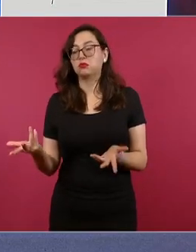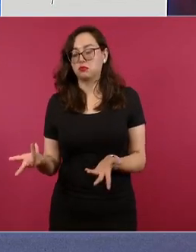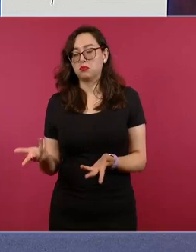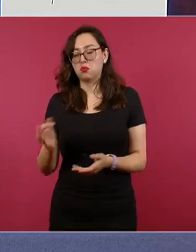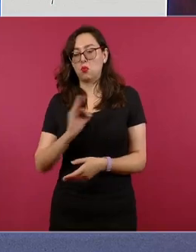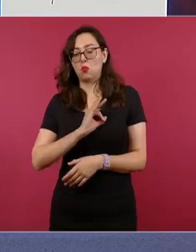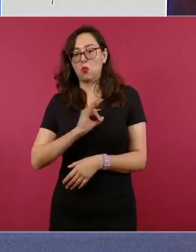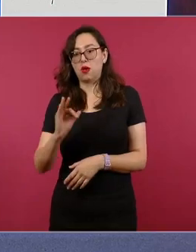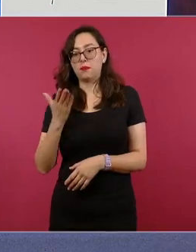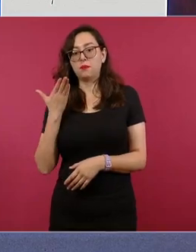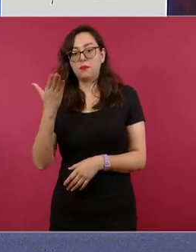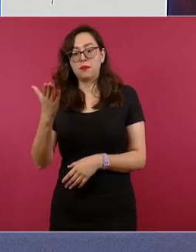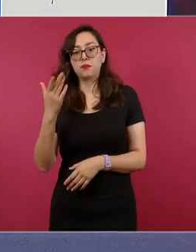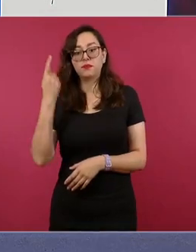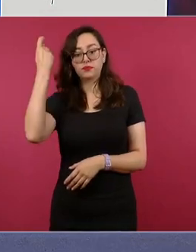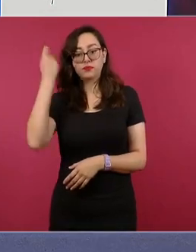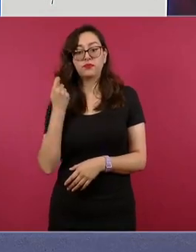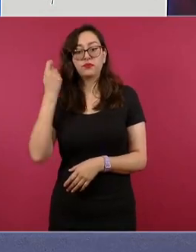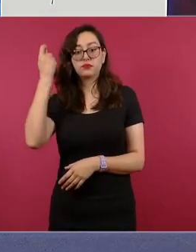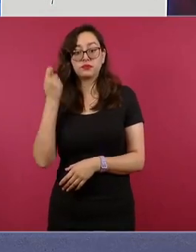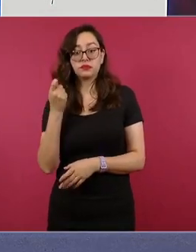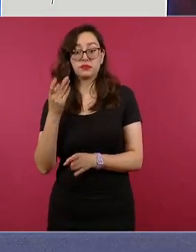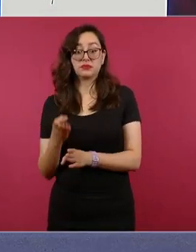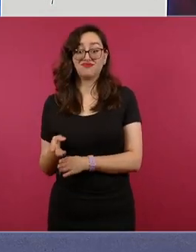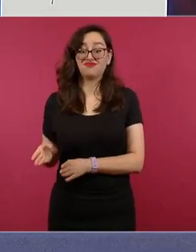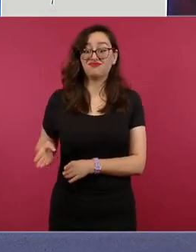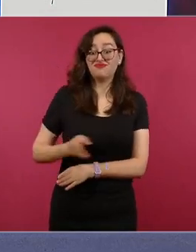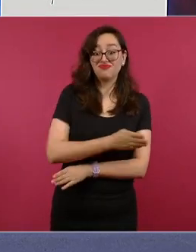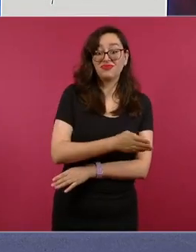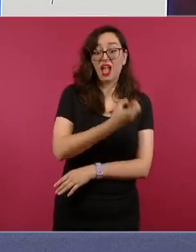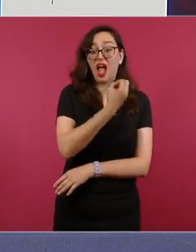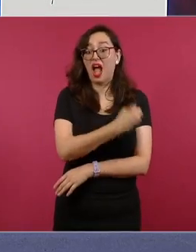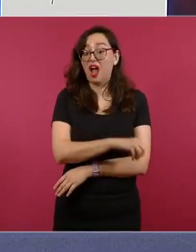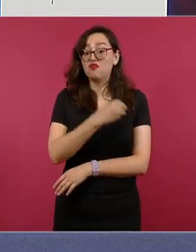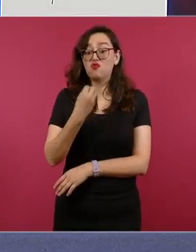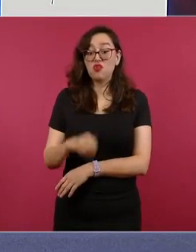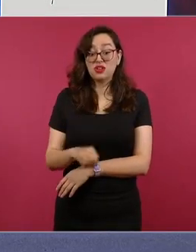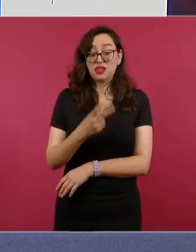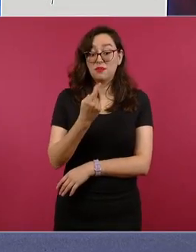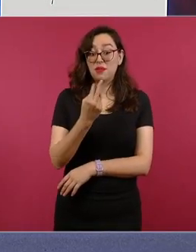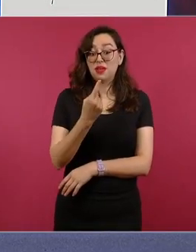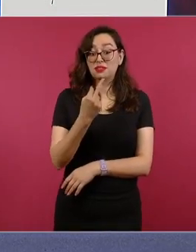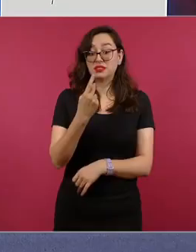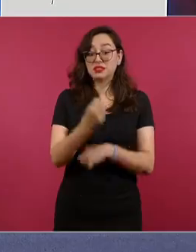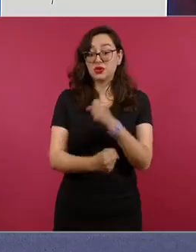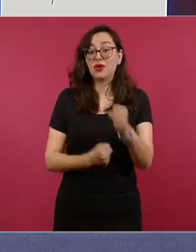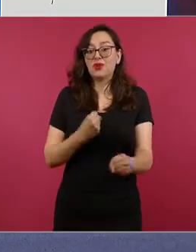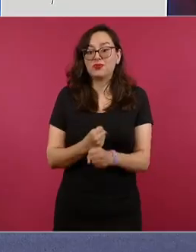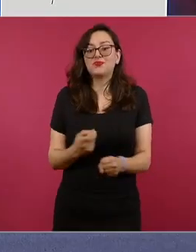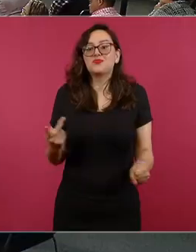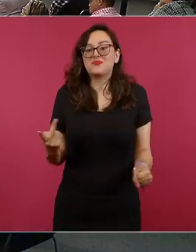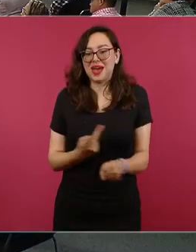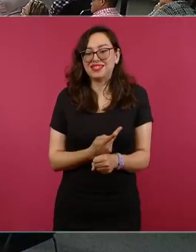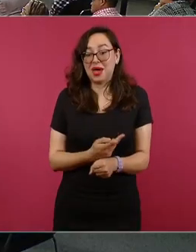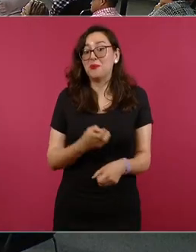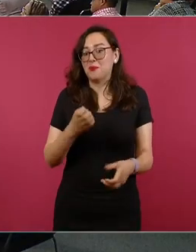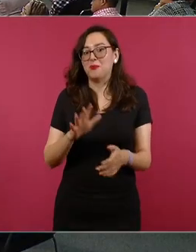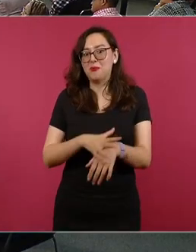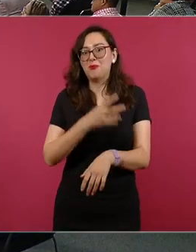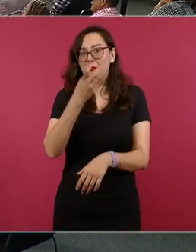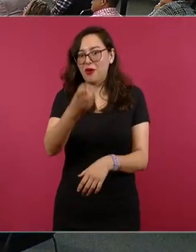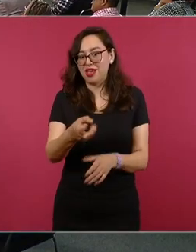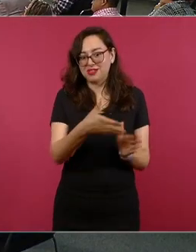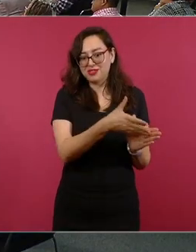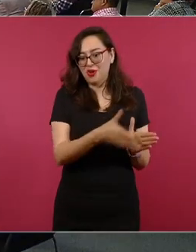se aumentó a mil 250, 25 años. Entonces, ¿qué es lo que generó? Que muy poco se podían alcanzar una